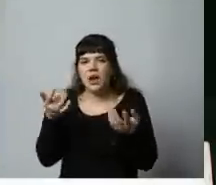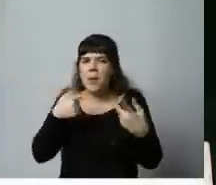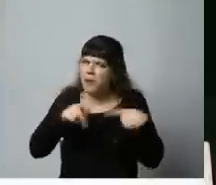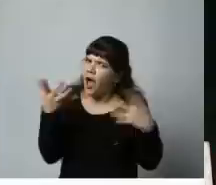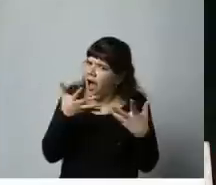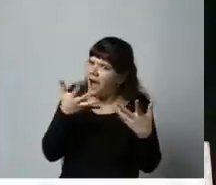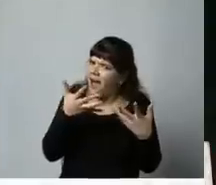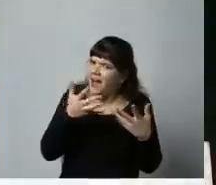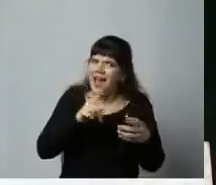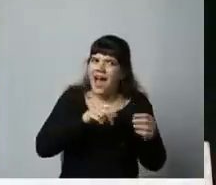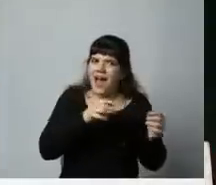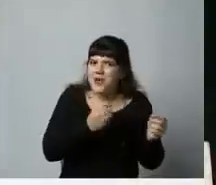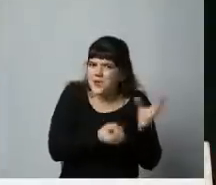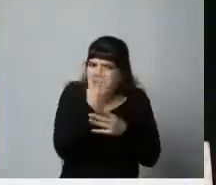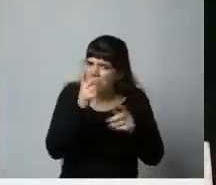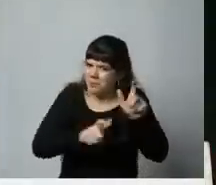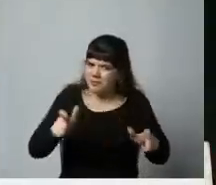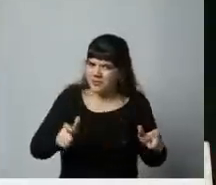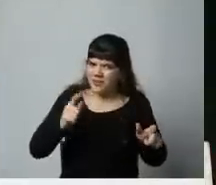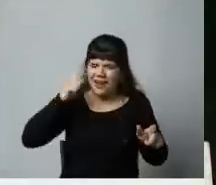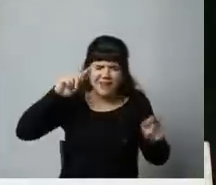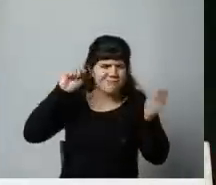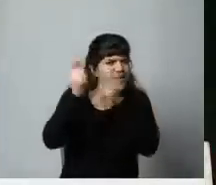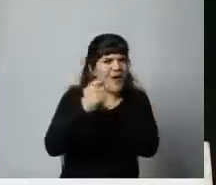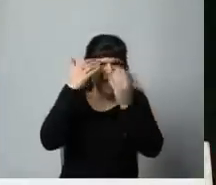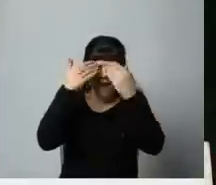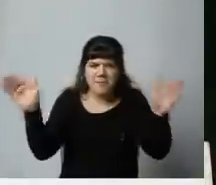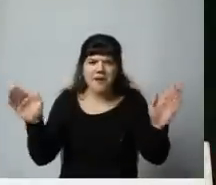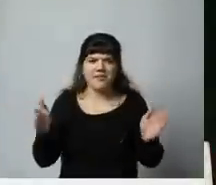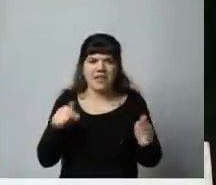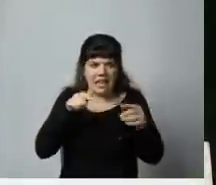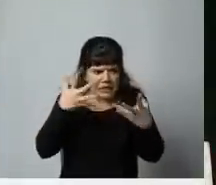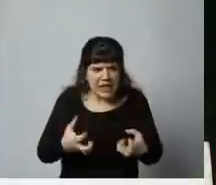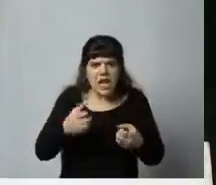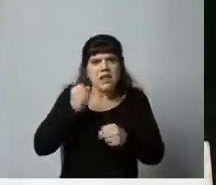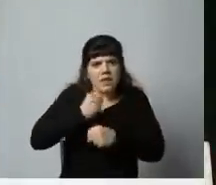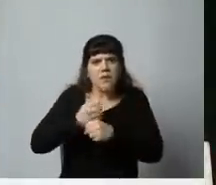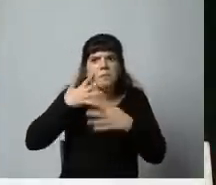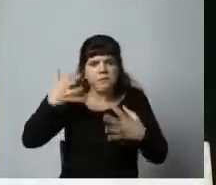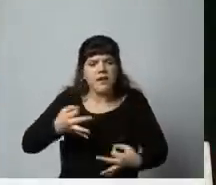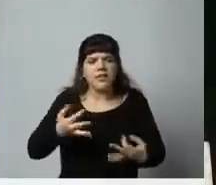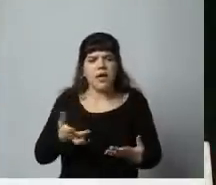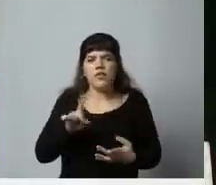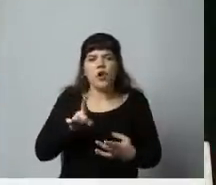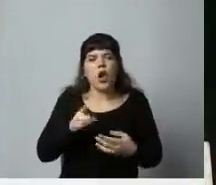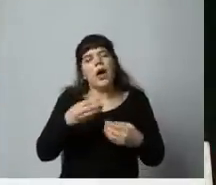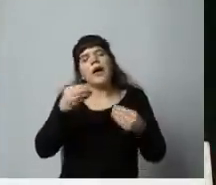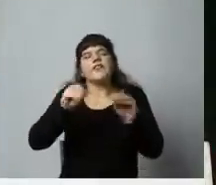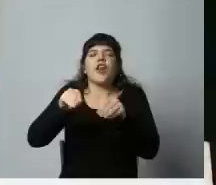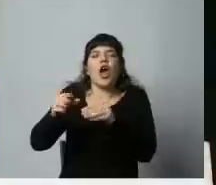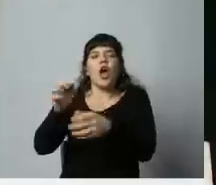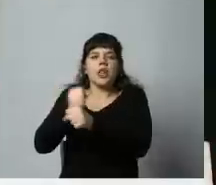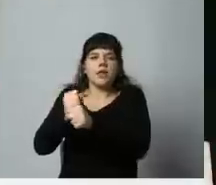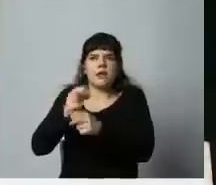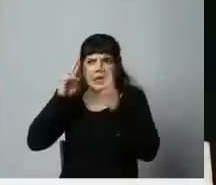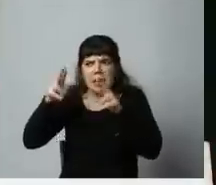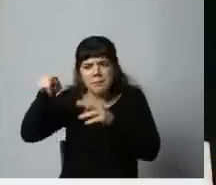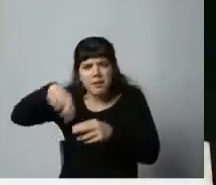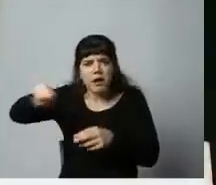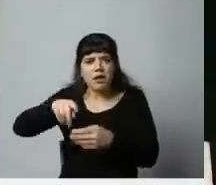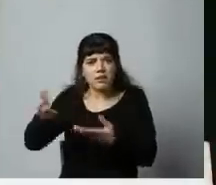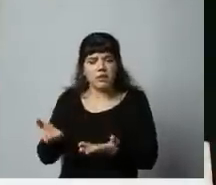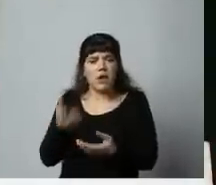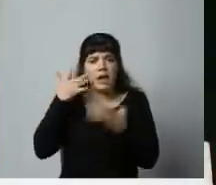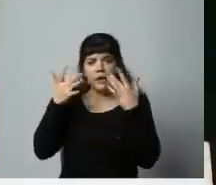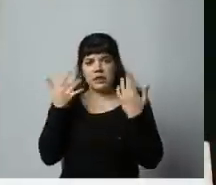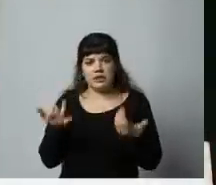otras cabez y ot y reivindican de que esto sea una profesión que sea un trabajo y que se le respete socialmente donde está y